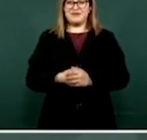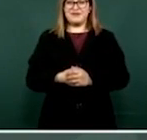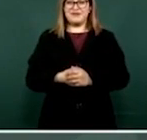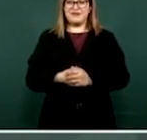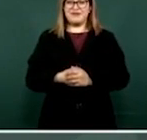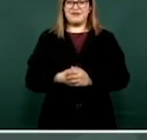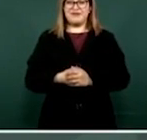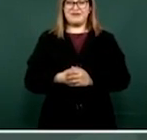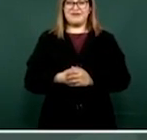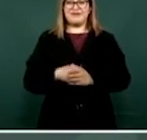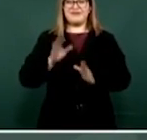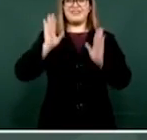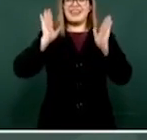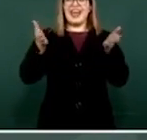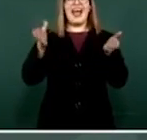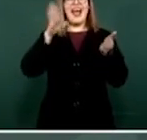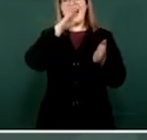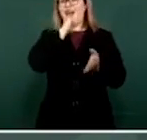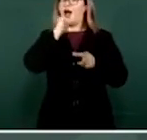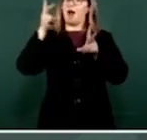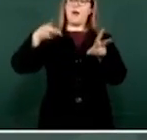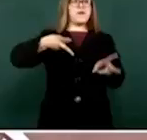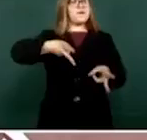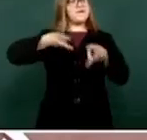Ya no pueden atracar.